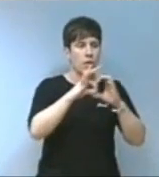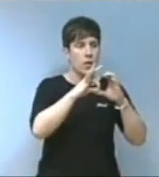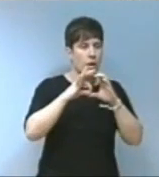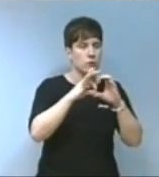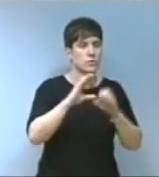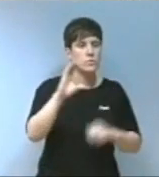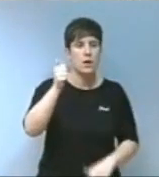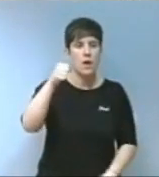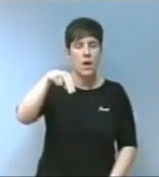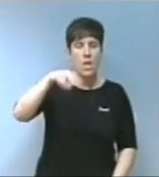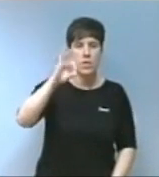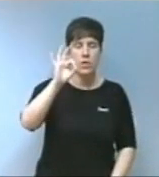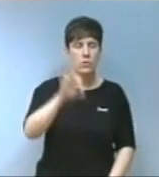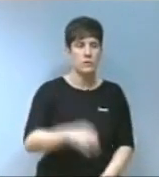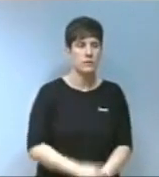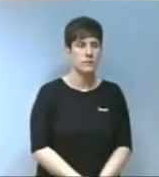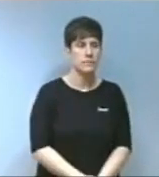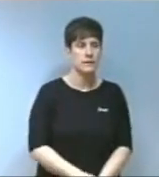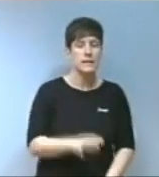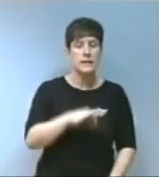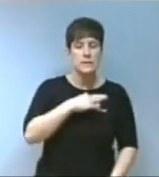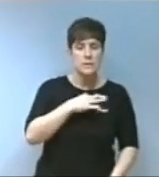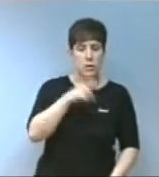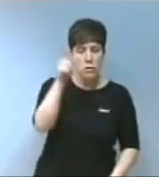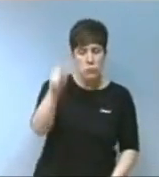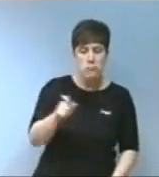Señor Puig, ¿qué tiene el señor Torra que no tiene usted?